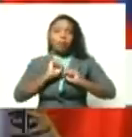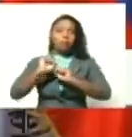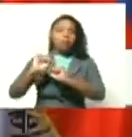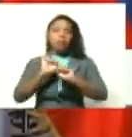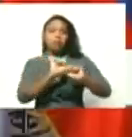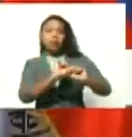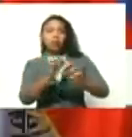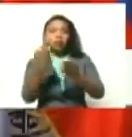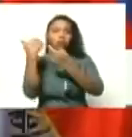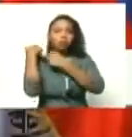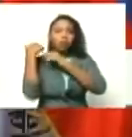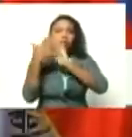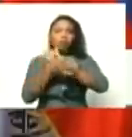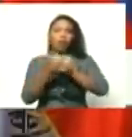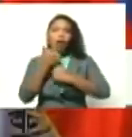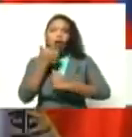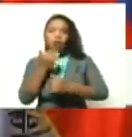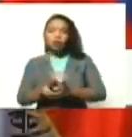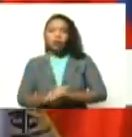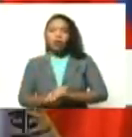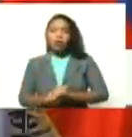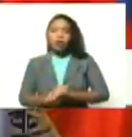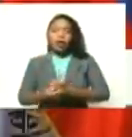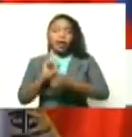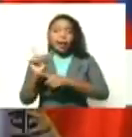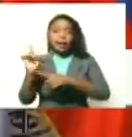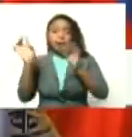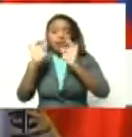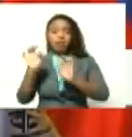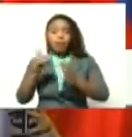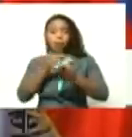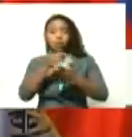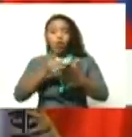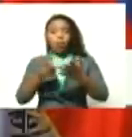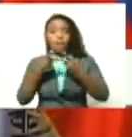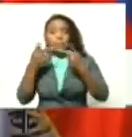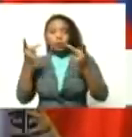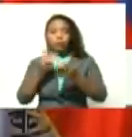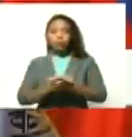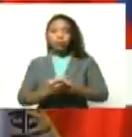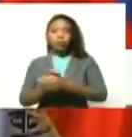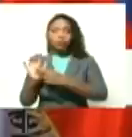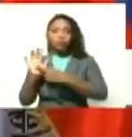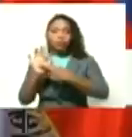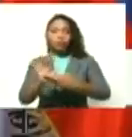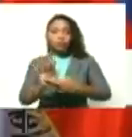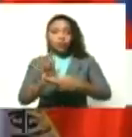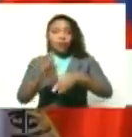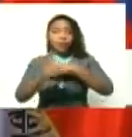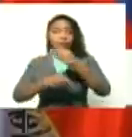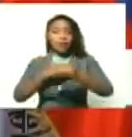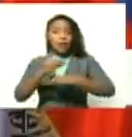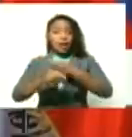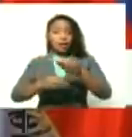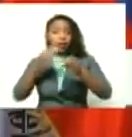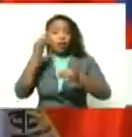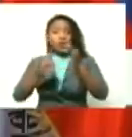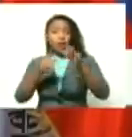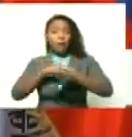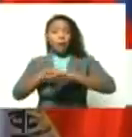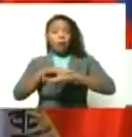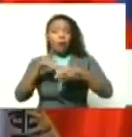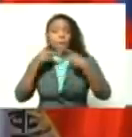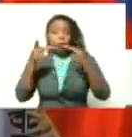responsabilidades. Caso en que se incurre en el delito de alteración de documento público, el referido delito se concreta cuando un fiscal del Ministerio